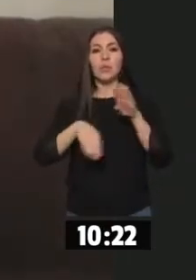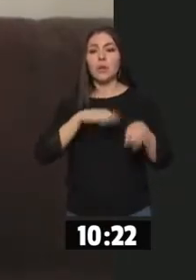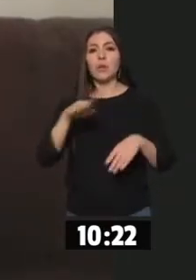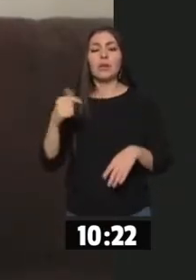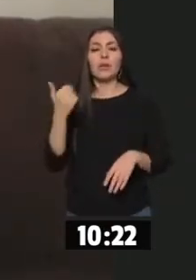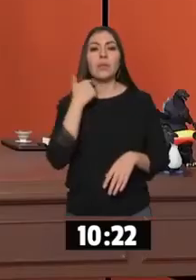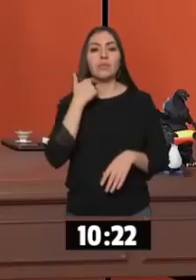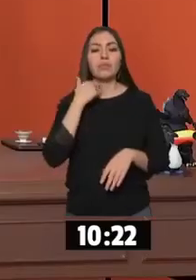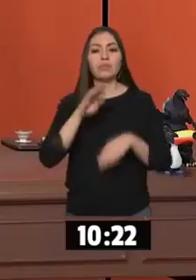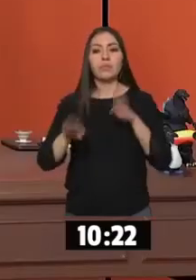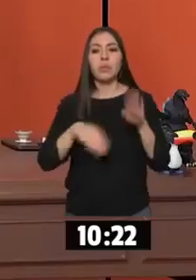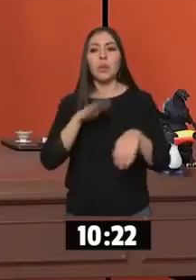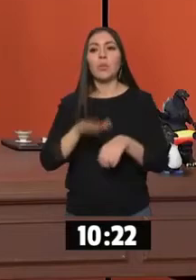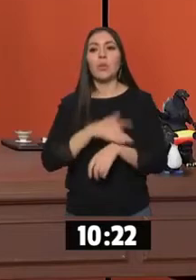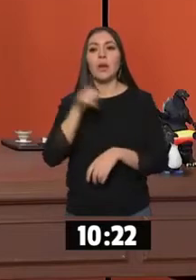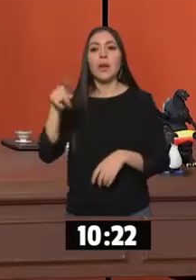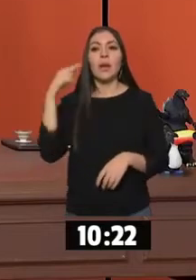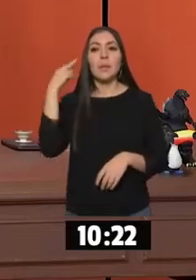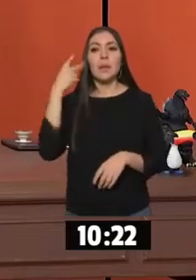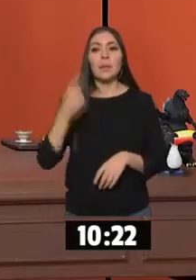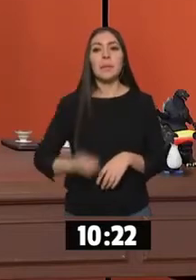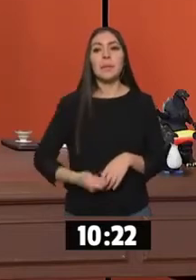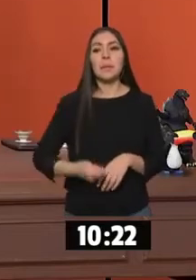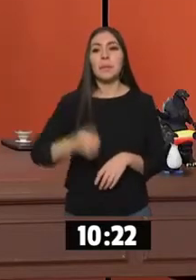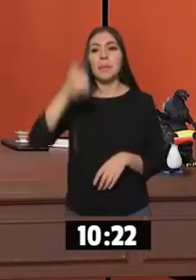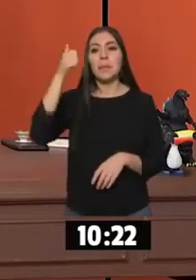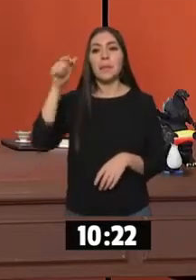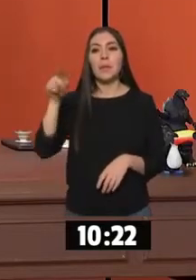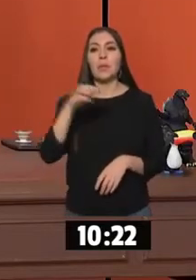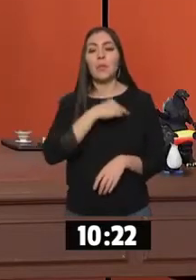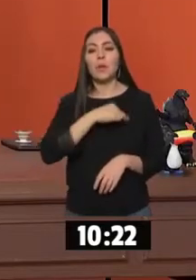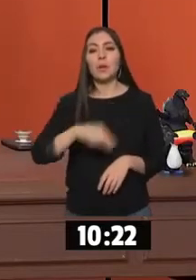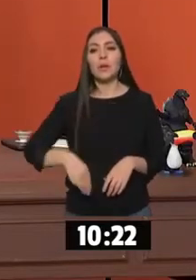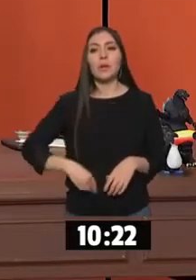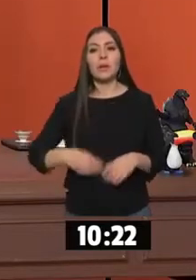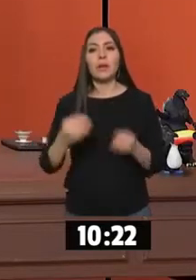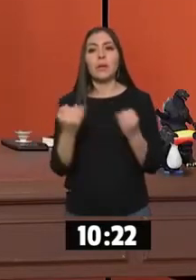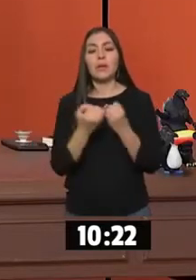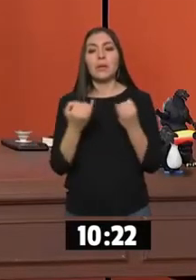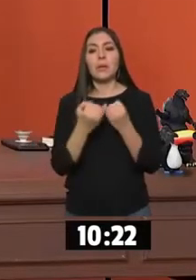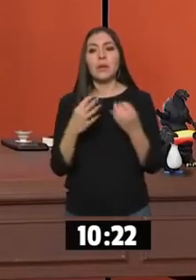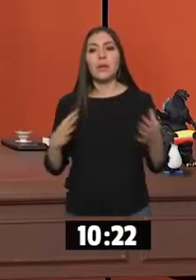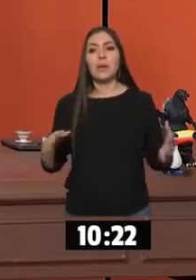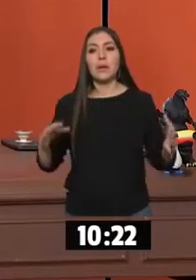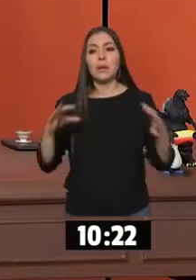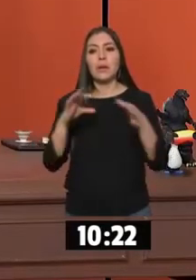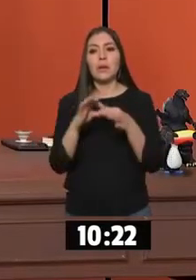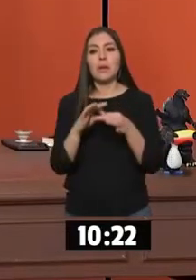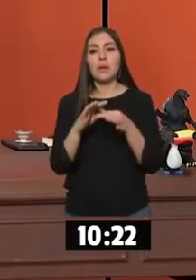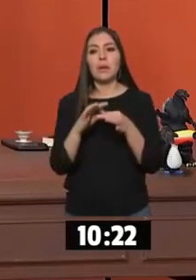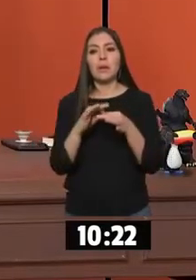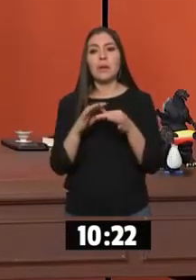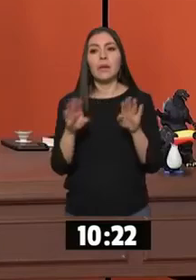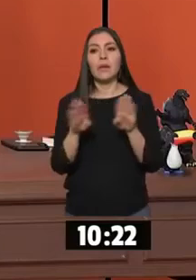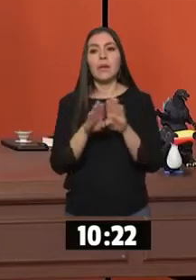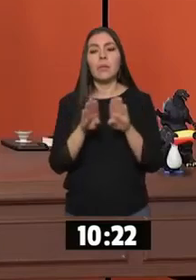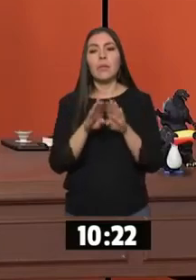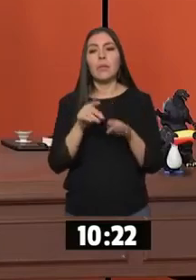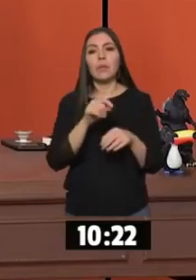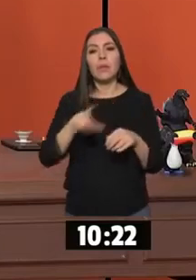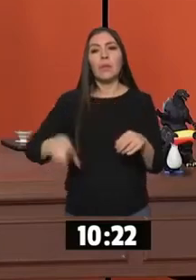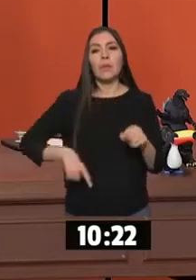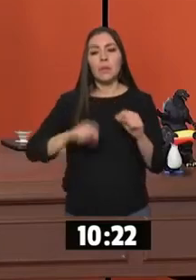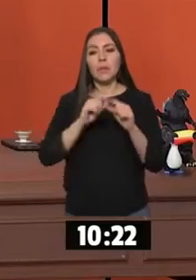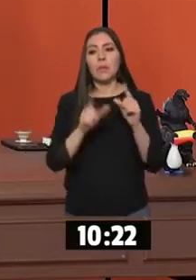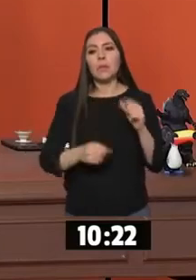porque es la primera vez que las elecciones municipales de Veracruz se empatan con un proceso concurrente a nivel federal. Son